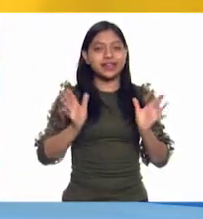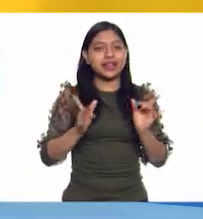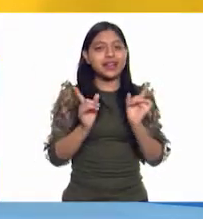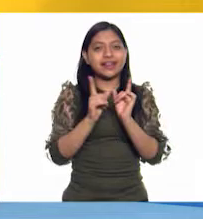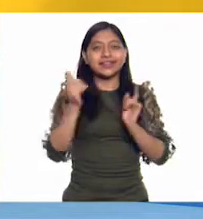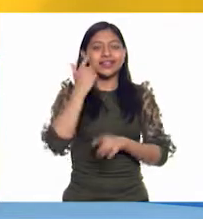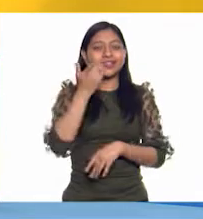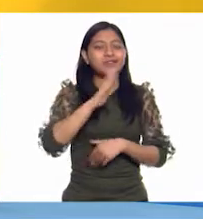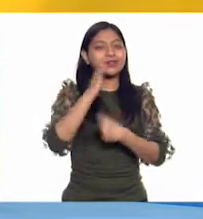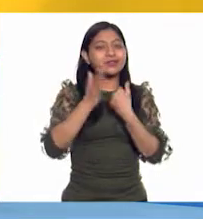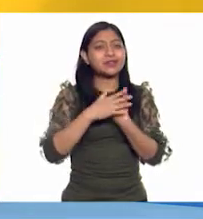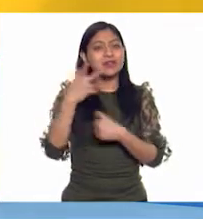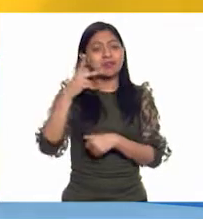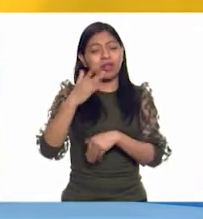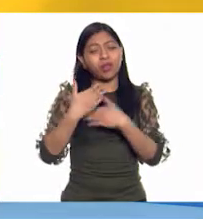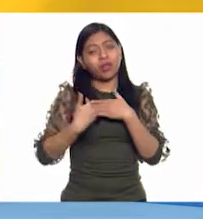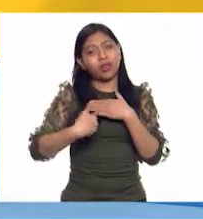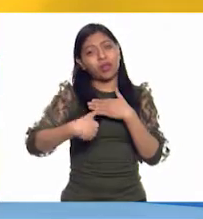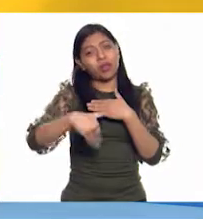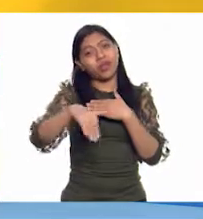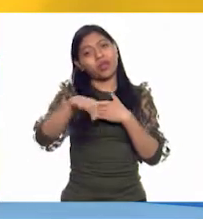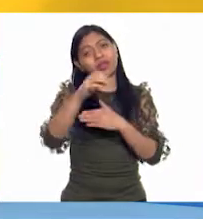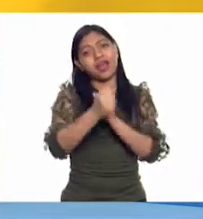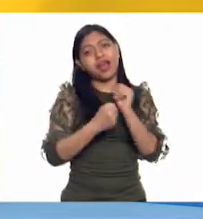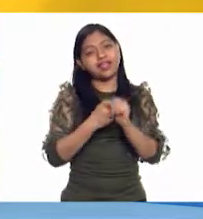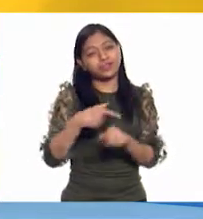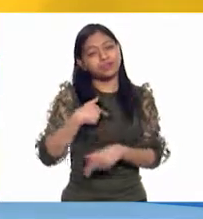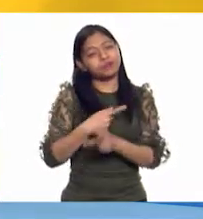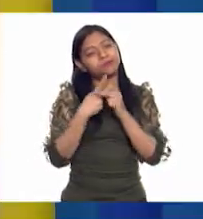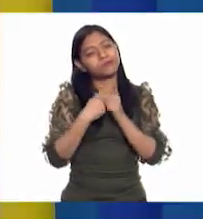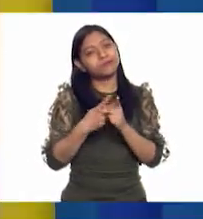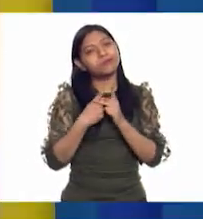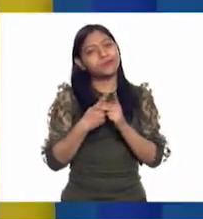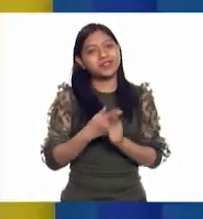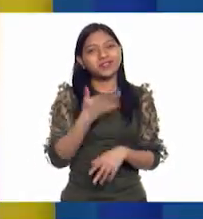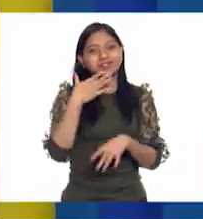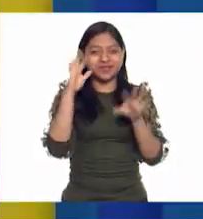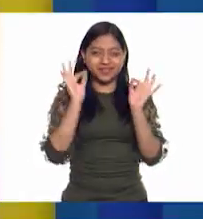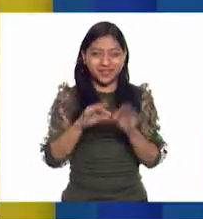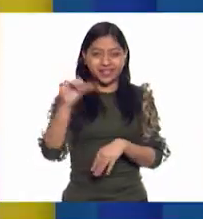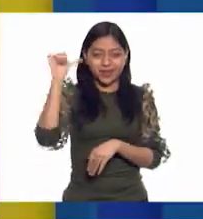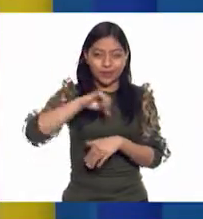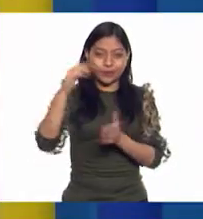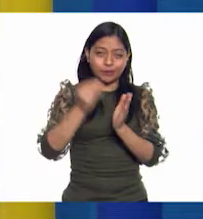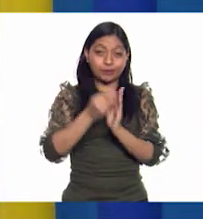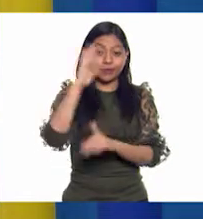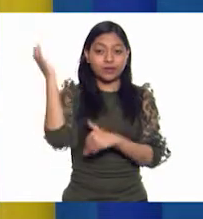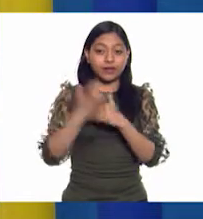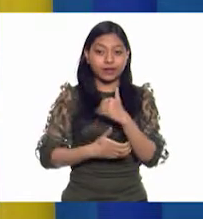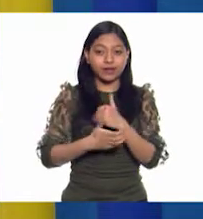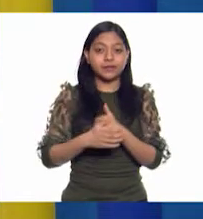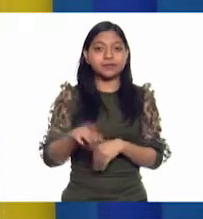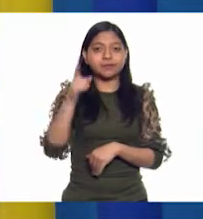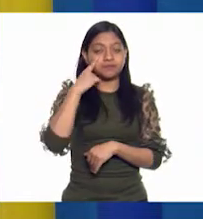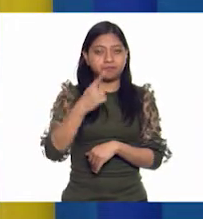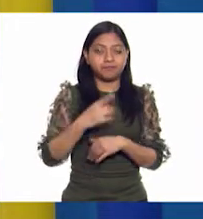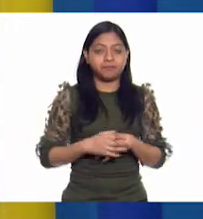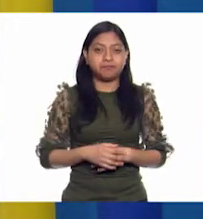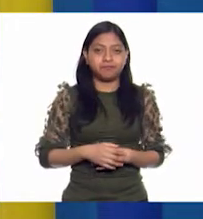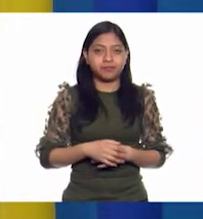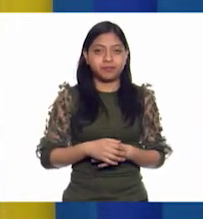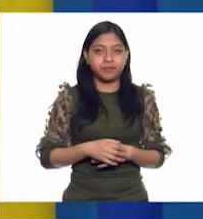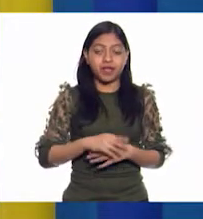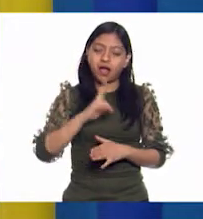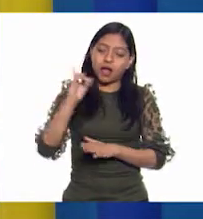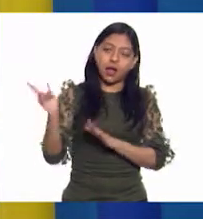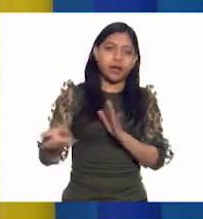porque ocurra, pero faltan varios años, así que seré paciente. Bien, para terminar con este tema, vamos a dar un